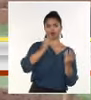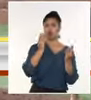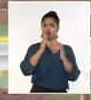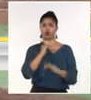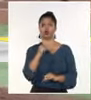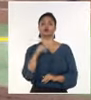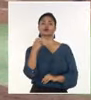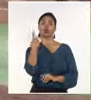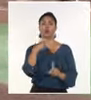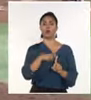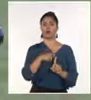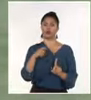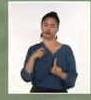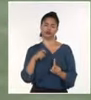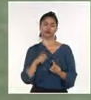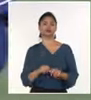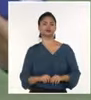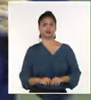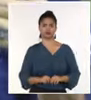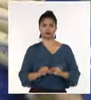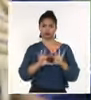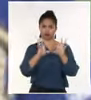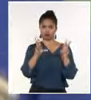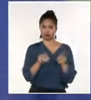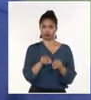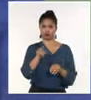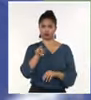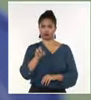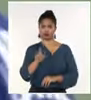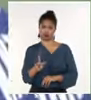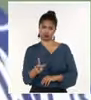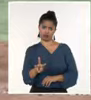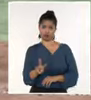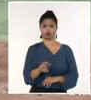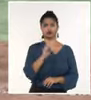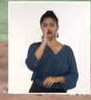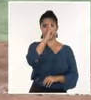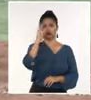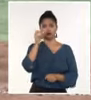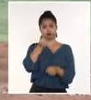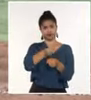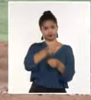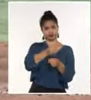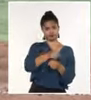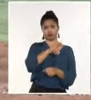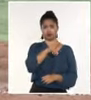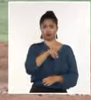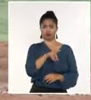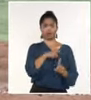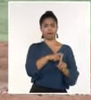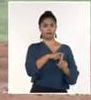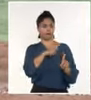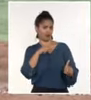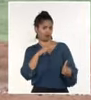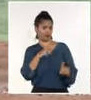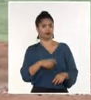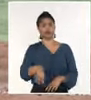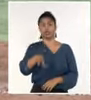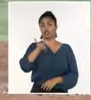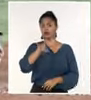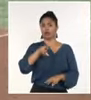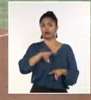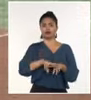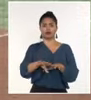esa actuación, Martínez suma 23 innings trabajados con 21 ponches, solo 4 boletos y 9 hits permitidos